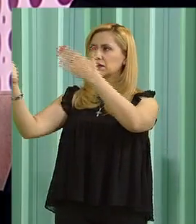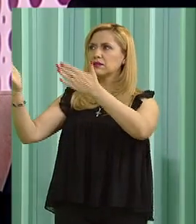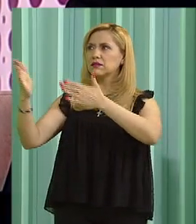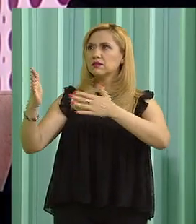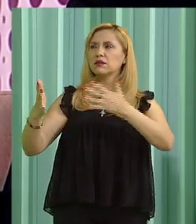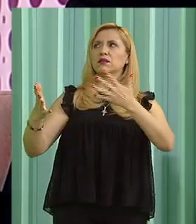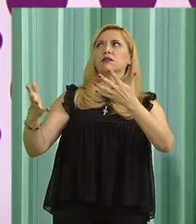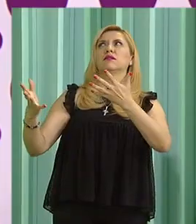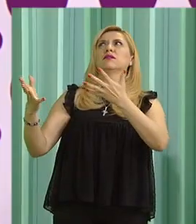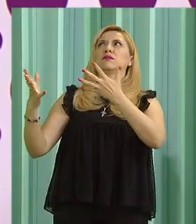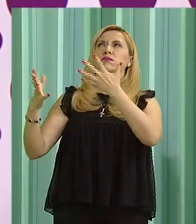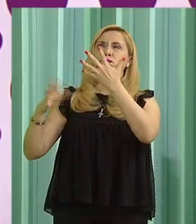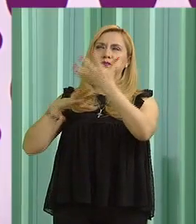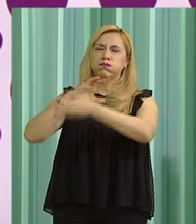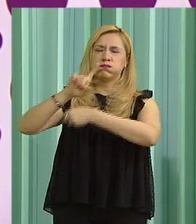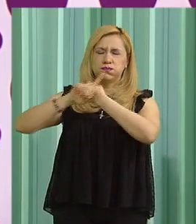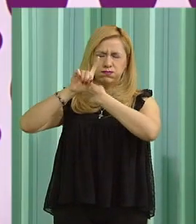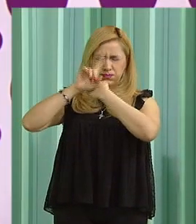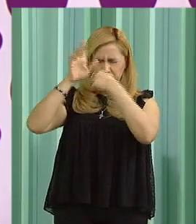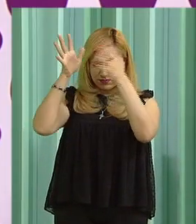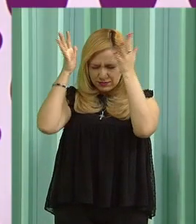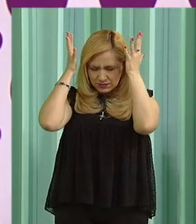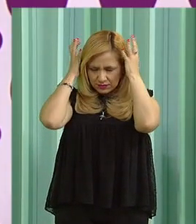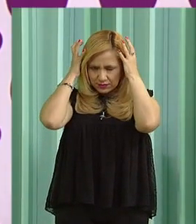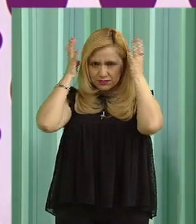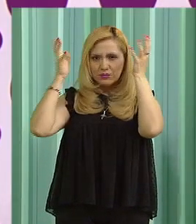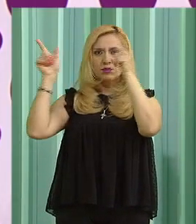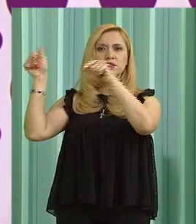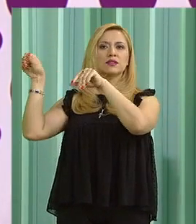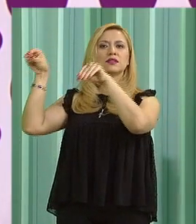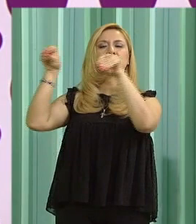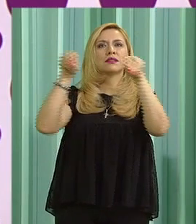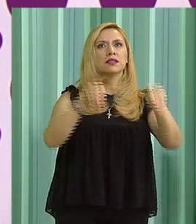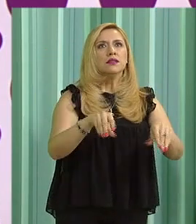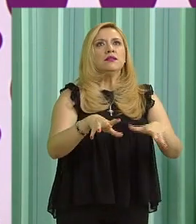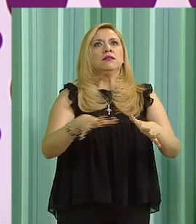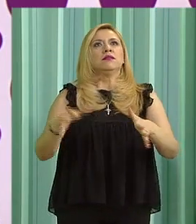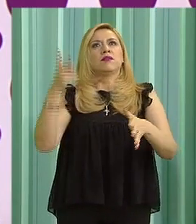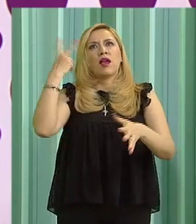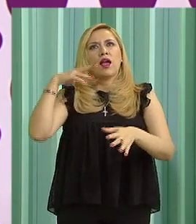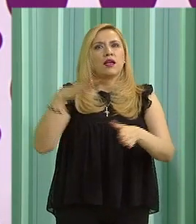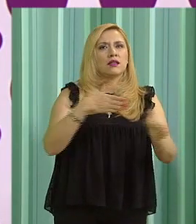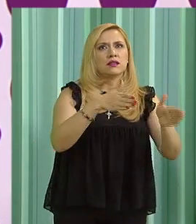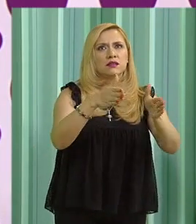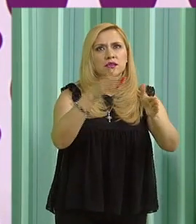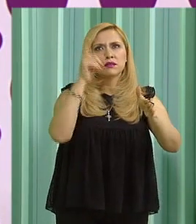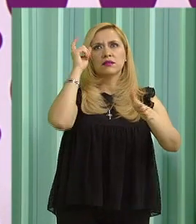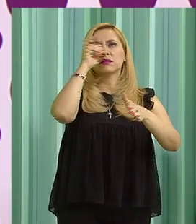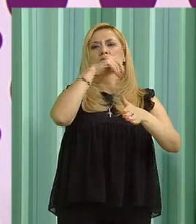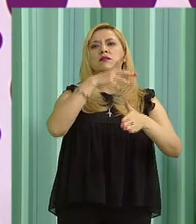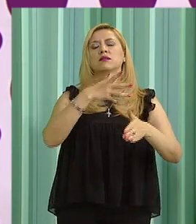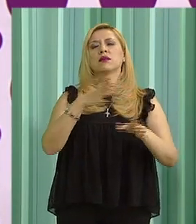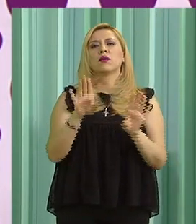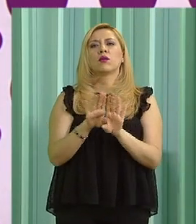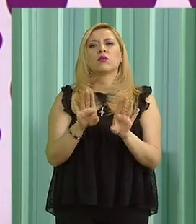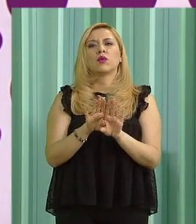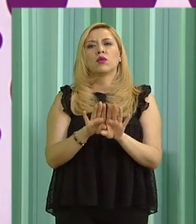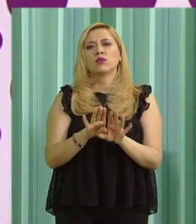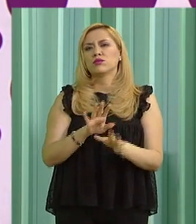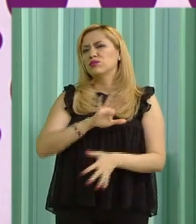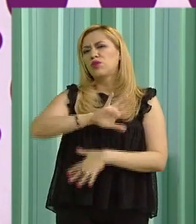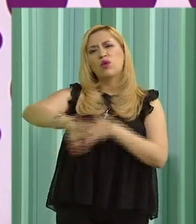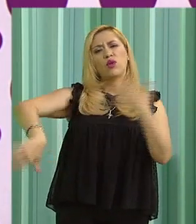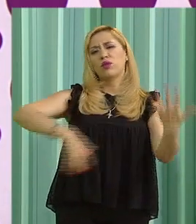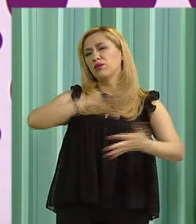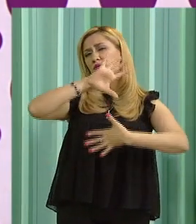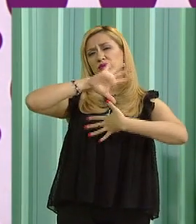Que, bueno, todo lo que hemos estado escuchando, todo lo que conocemos que se está dando, la violencia, pues en toda